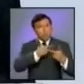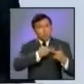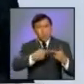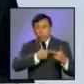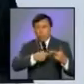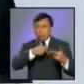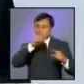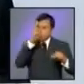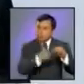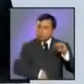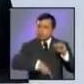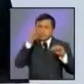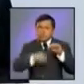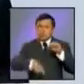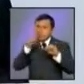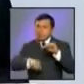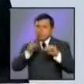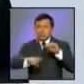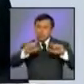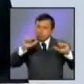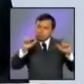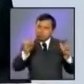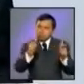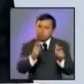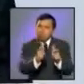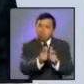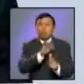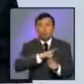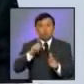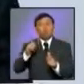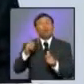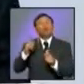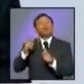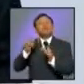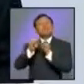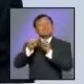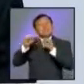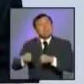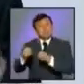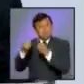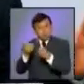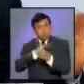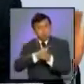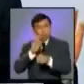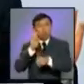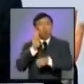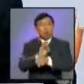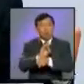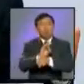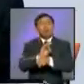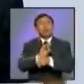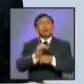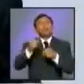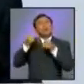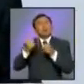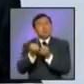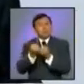léanlo no y pues definitivamente está vacío está hueco no tiene